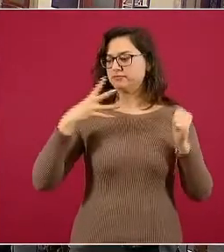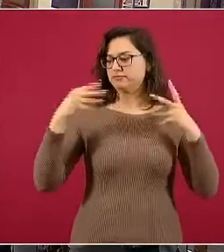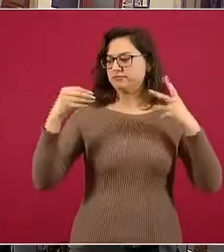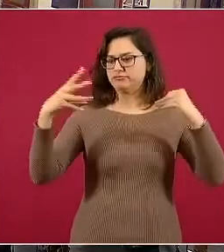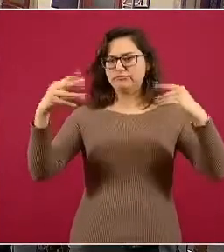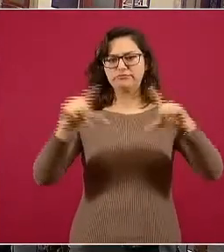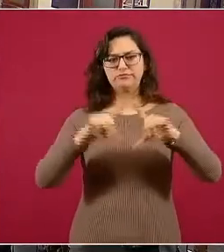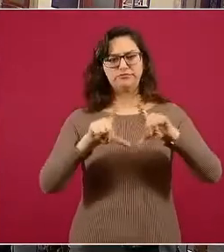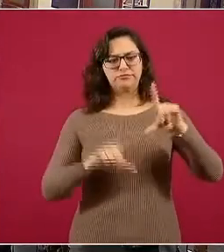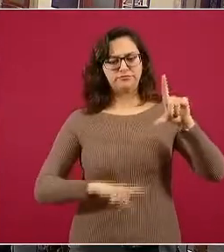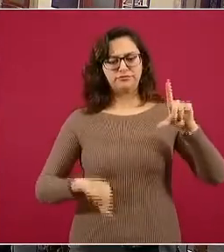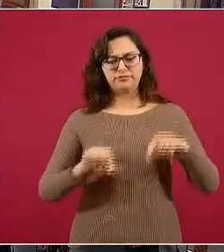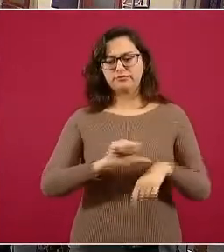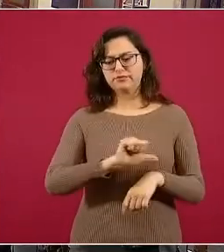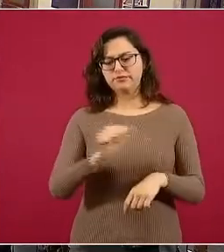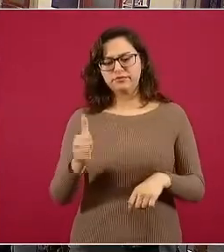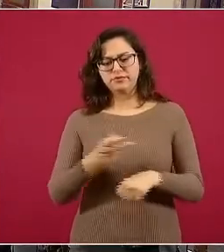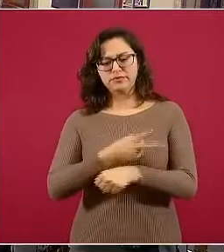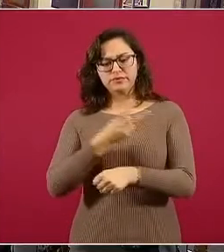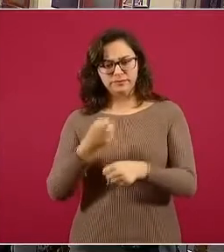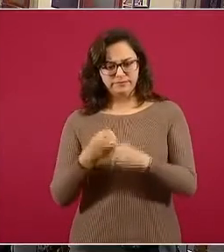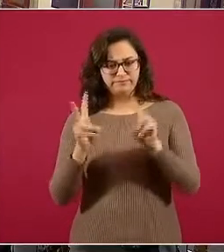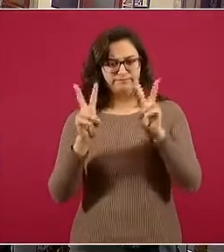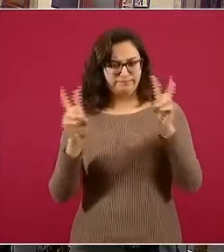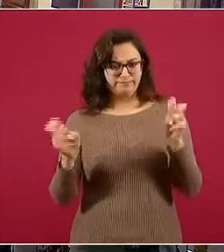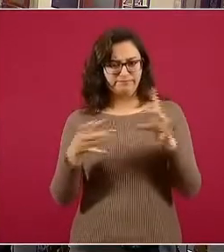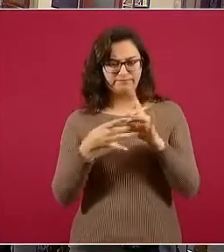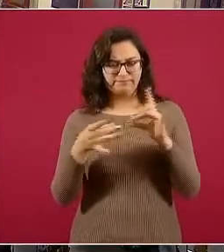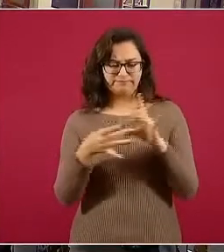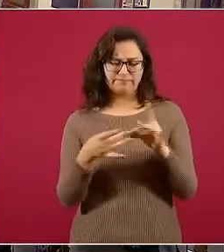este componente temático. Vamos a pasar al frente.